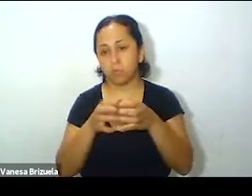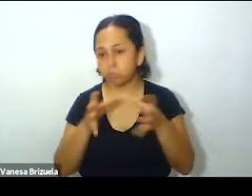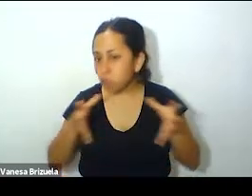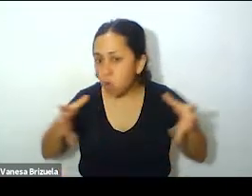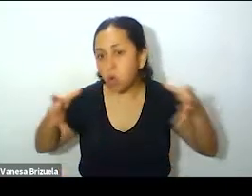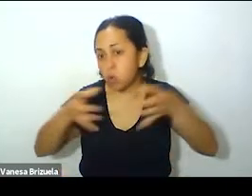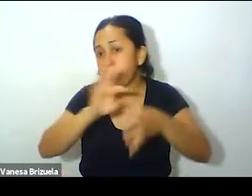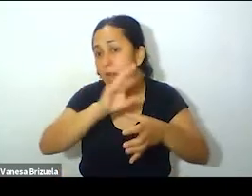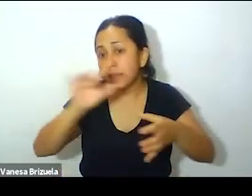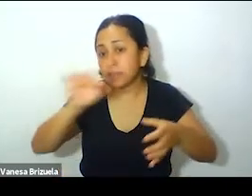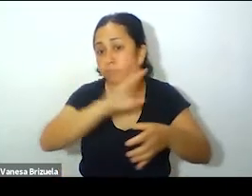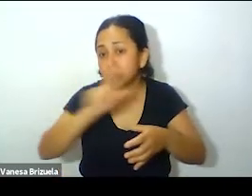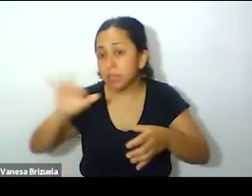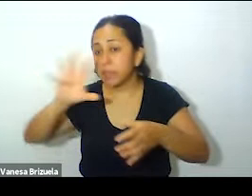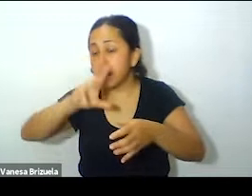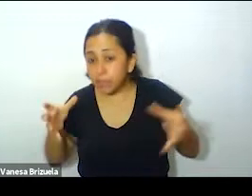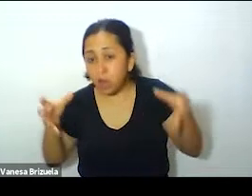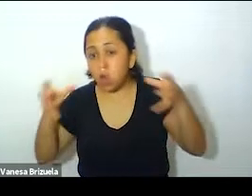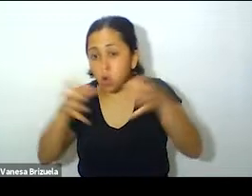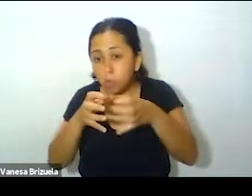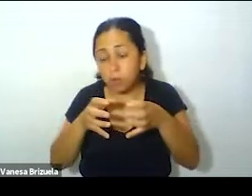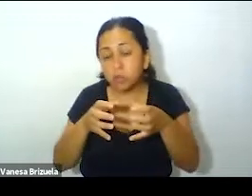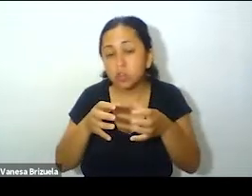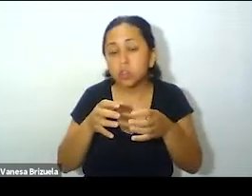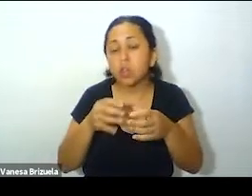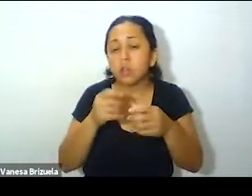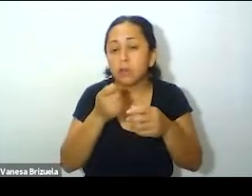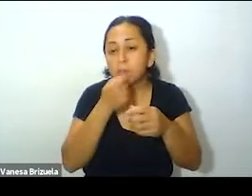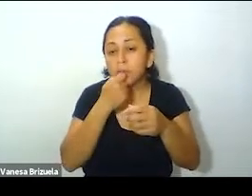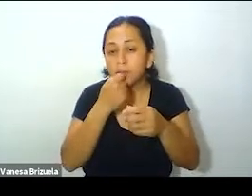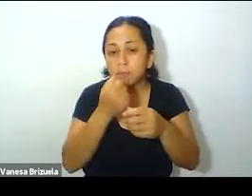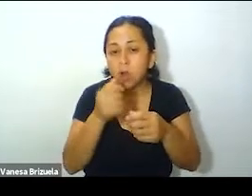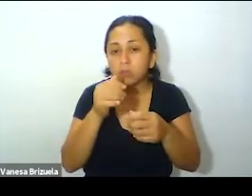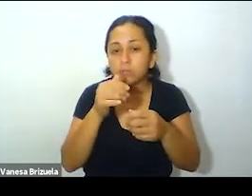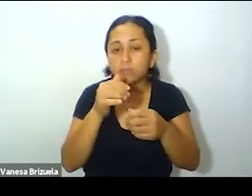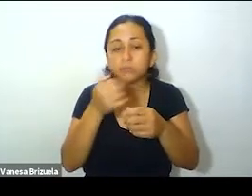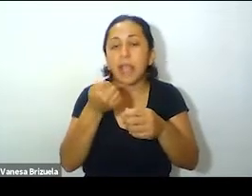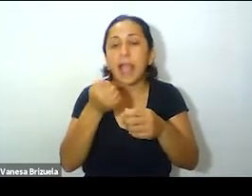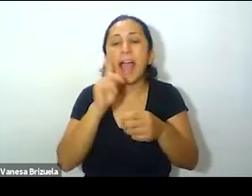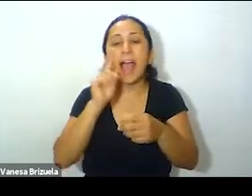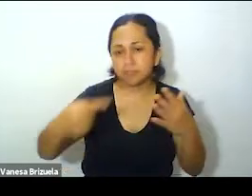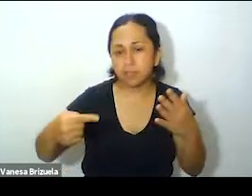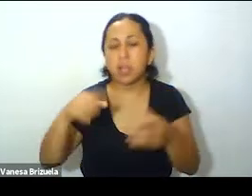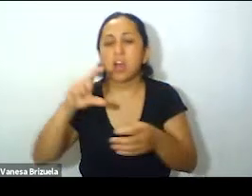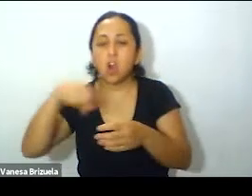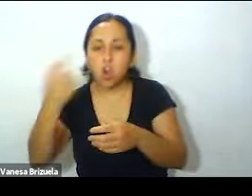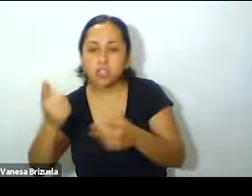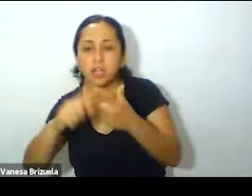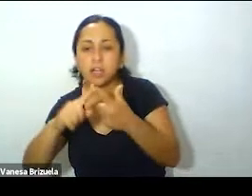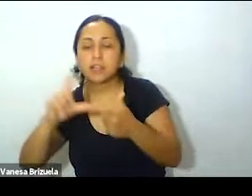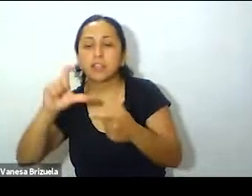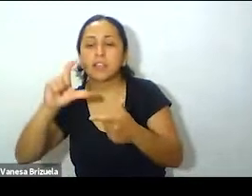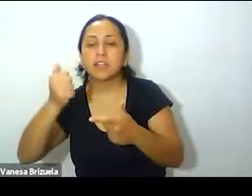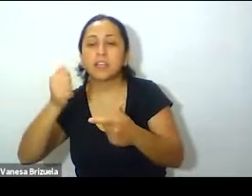un grupo total de caracteres con sus características como la Arial,